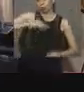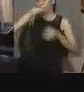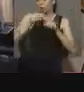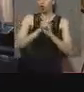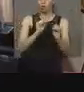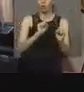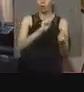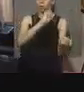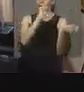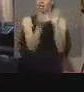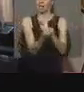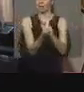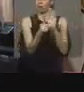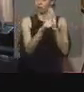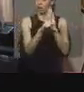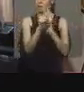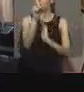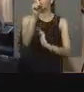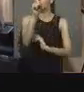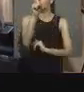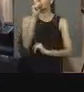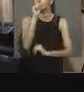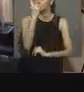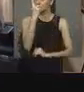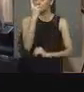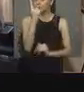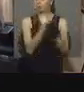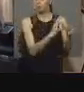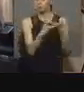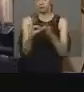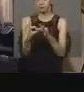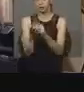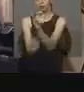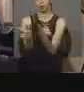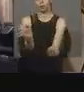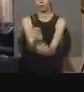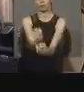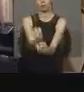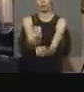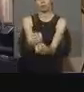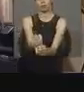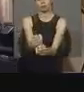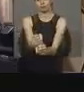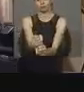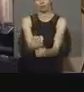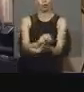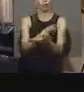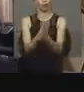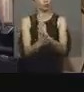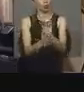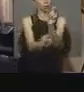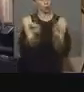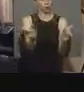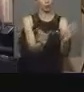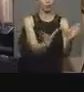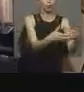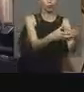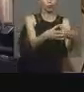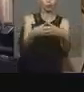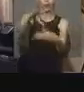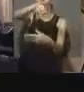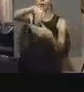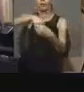reforma si no era esta de la mano con los trabajadores, de todos los segmentos que forman parte de